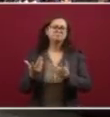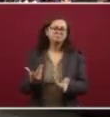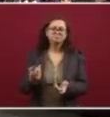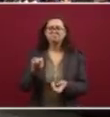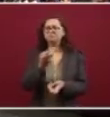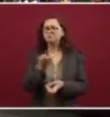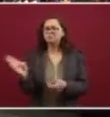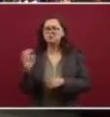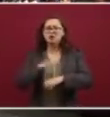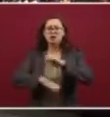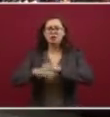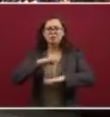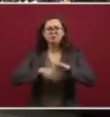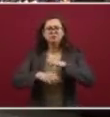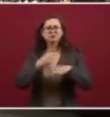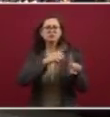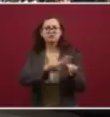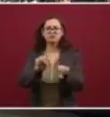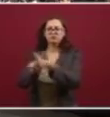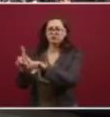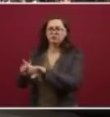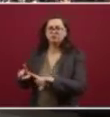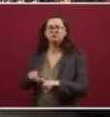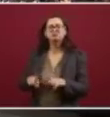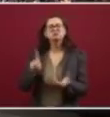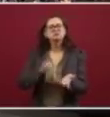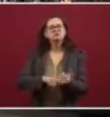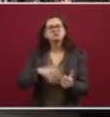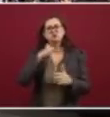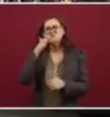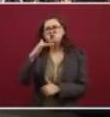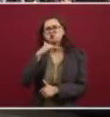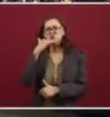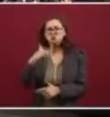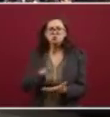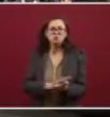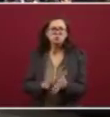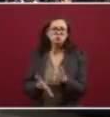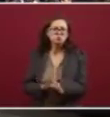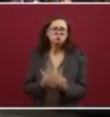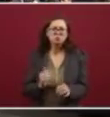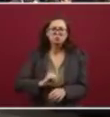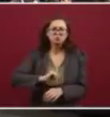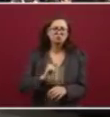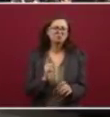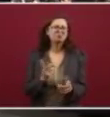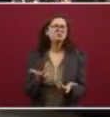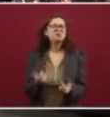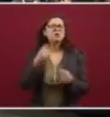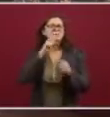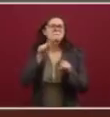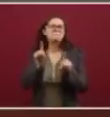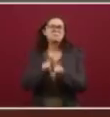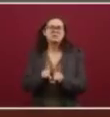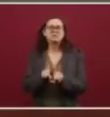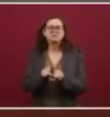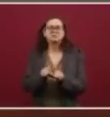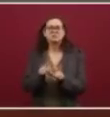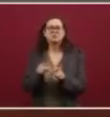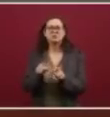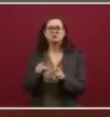estos empresarios se habían dedicado a la corrupción y al tráfico de influencias. Incluso le comentaba yo